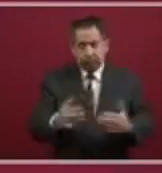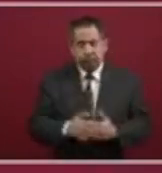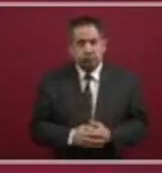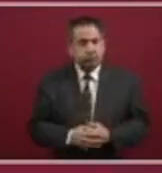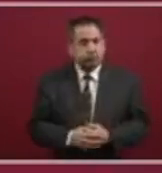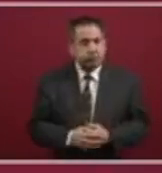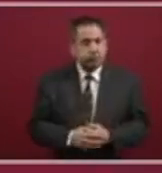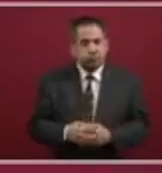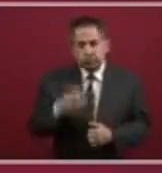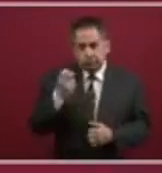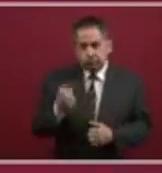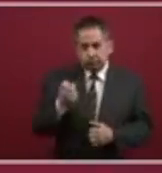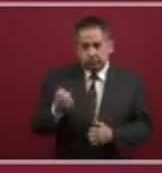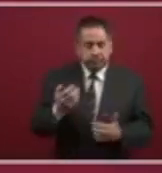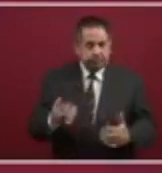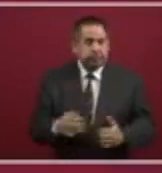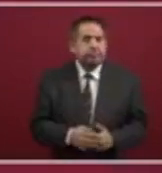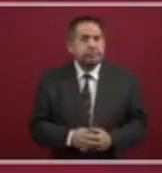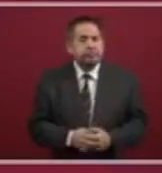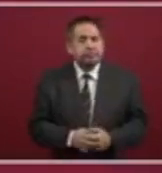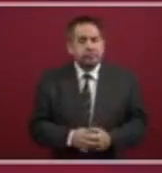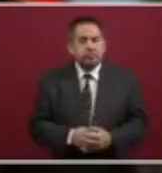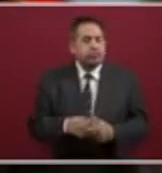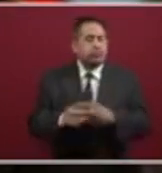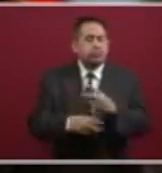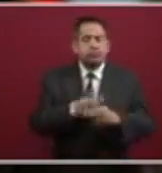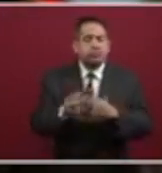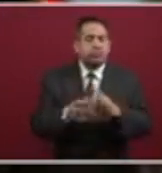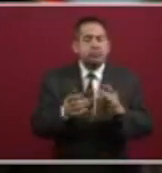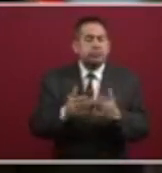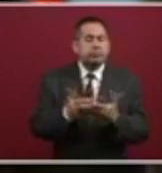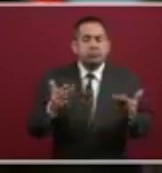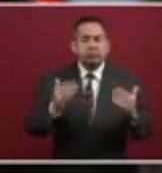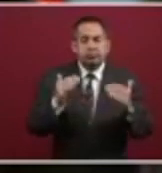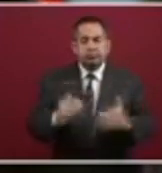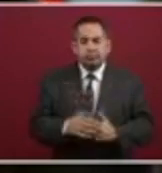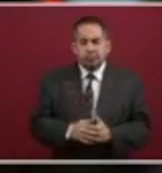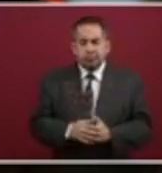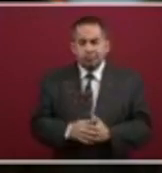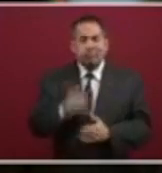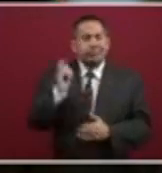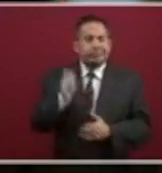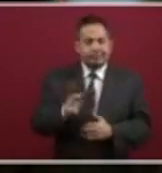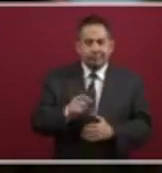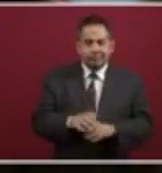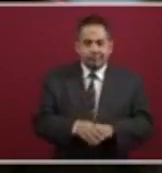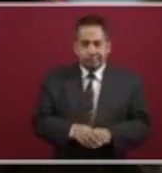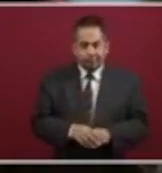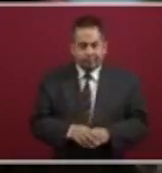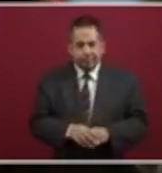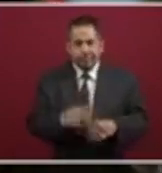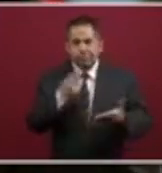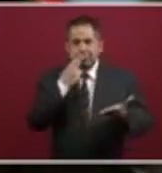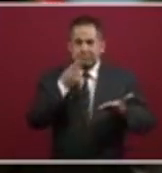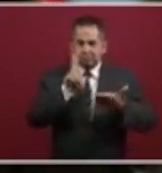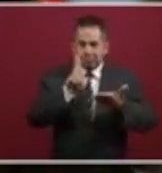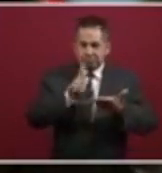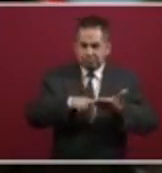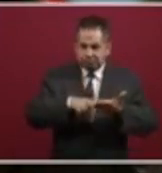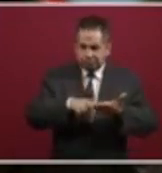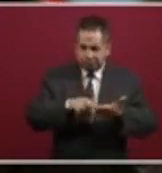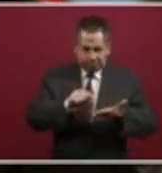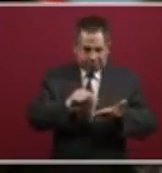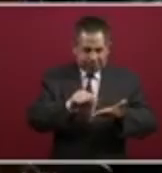eso es que procederemos ahora a la cancelación del timbre conmemorativo del Día